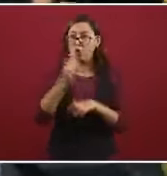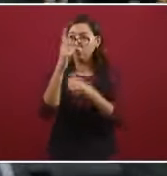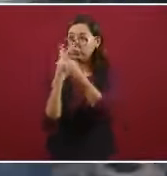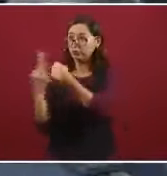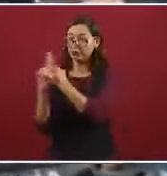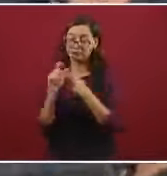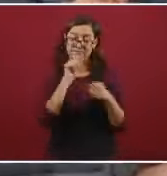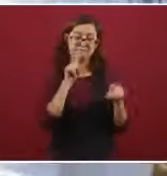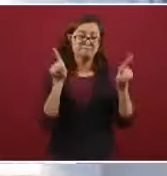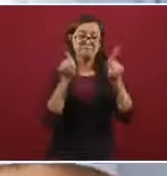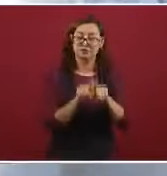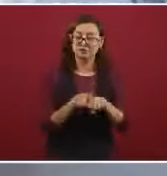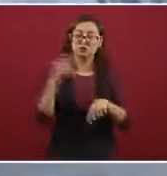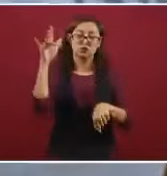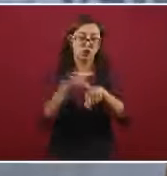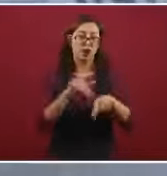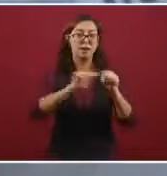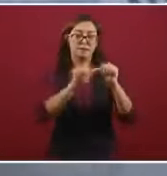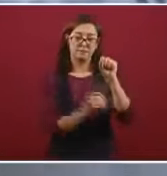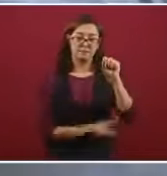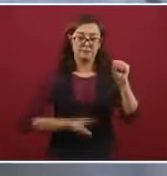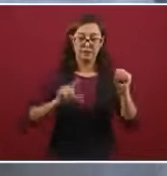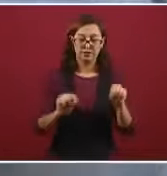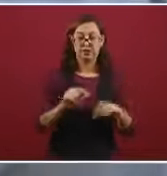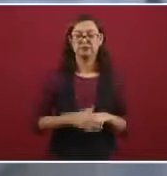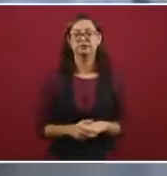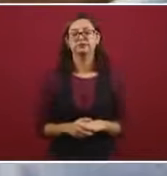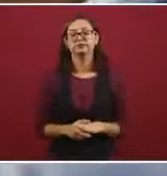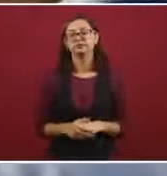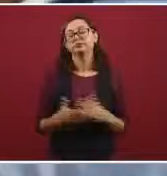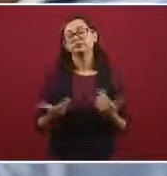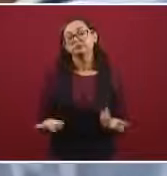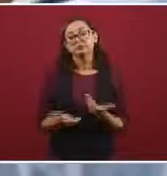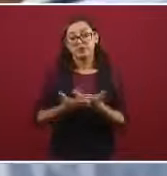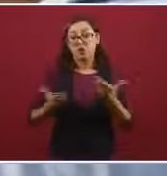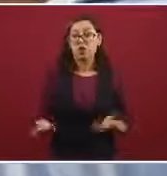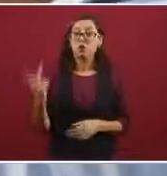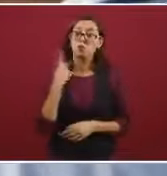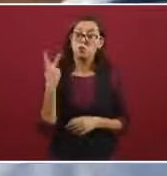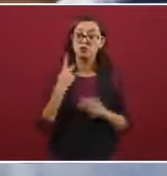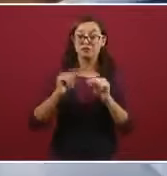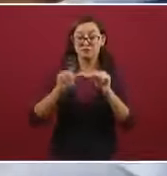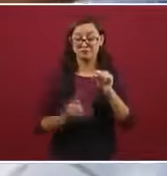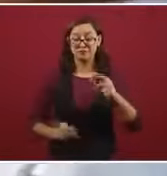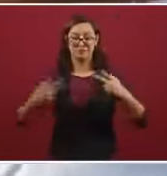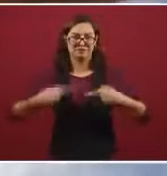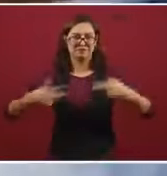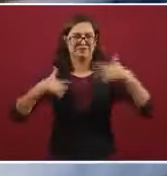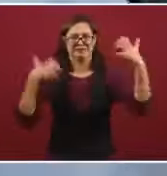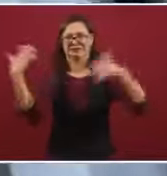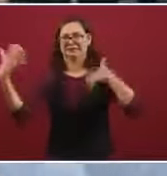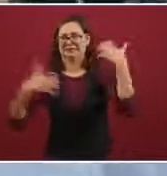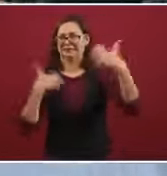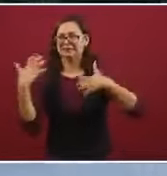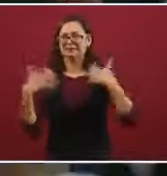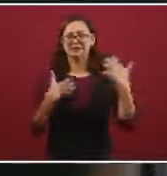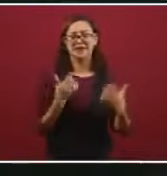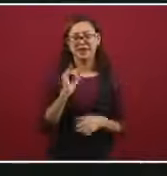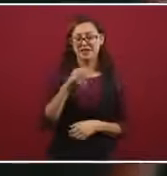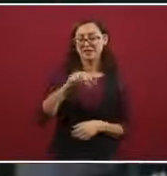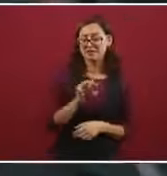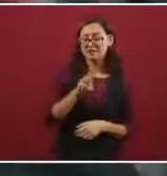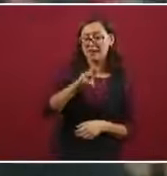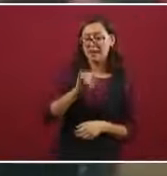aplicación de la normatividad migratoria nacional ha provocado que exista inconformidad y desesperación en las personas migrantes, a quienes el Instituto Nacional